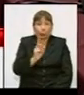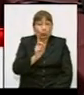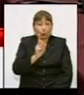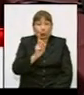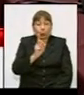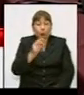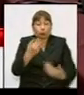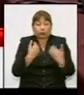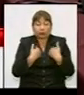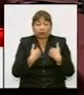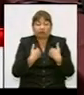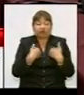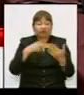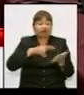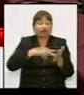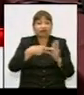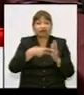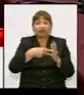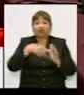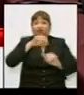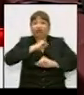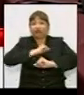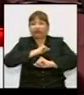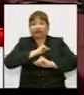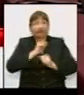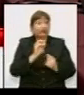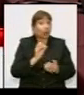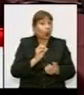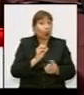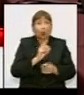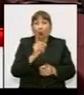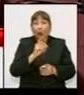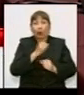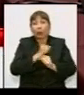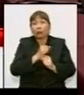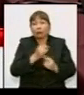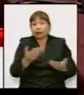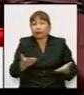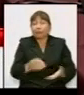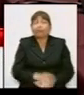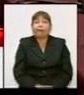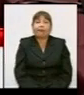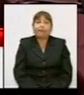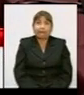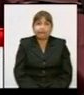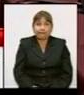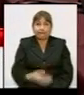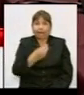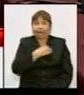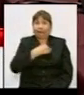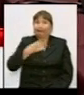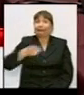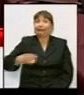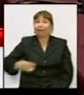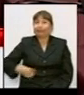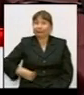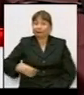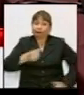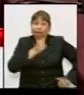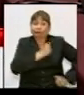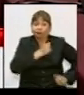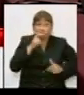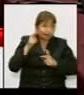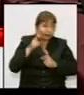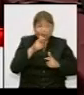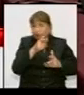No tenemos las definiciones de ciberdefensa, de las operaciones de ciberdefensa. El Ministerio de Defensa